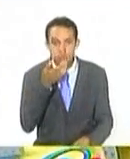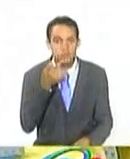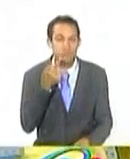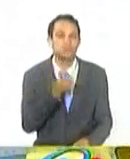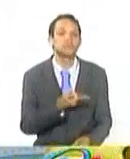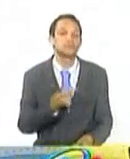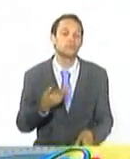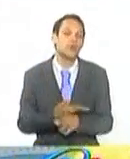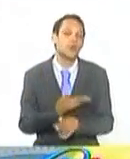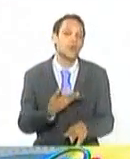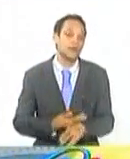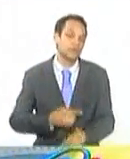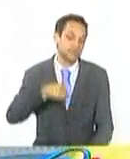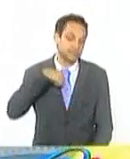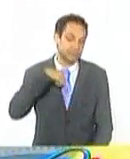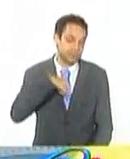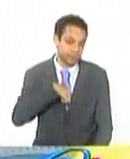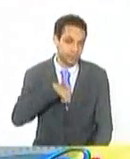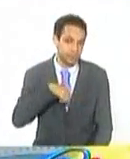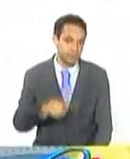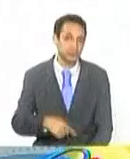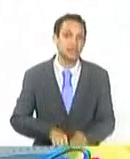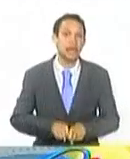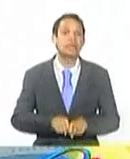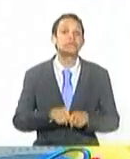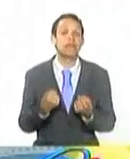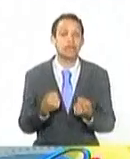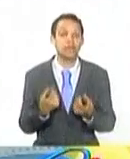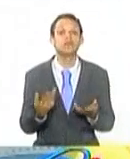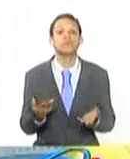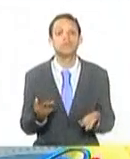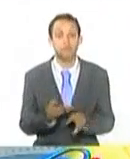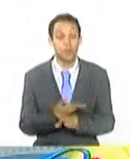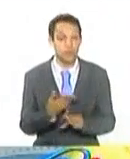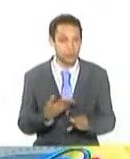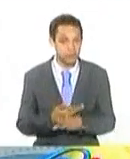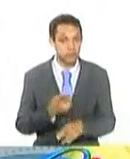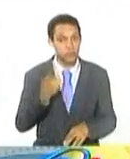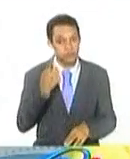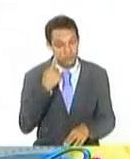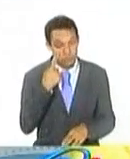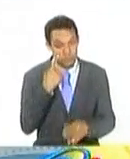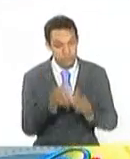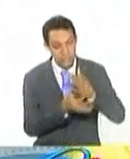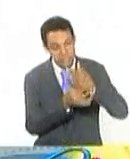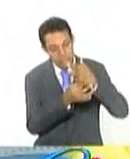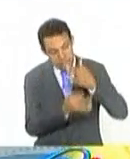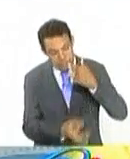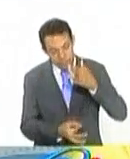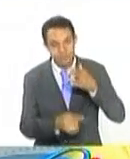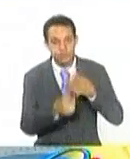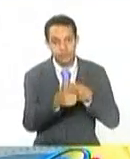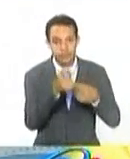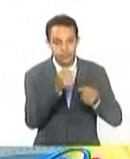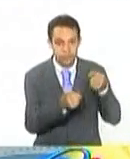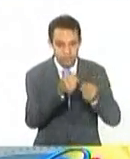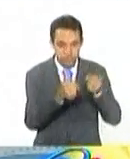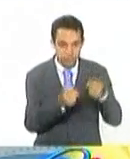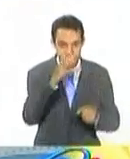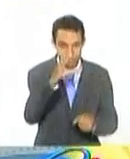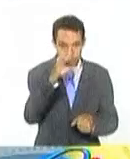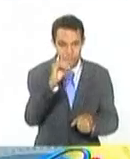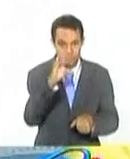dientes y esa mal masticada s puede ser un problema por eso hacemos la leche de coco pero como tal el